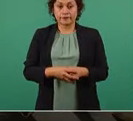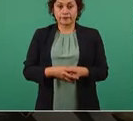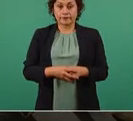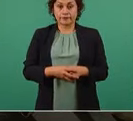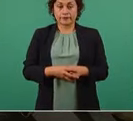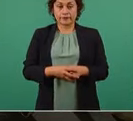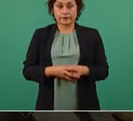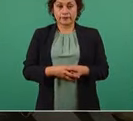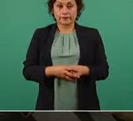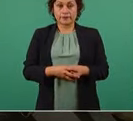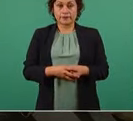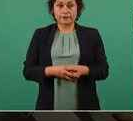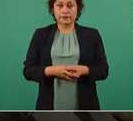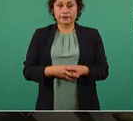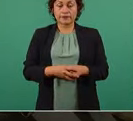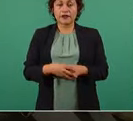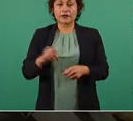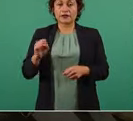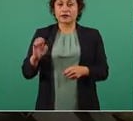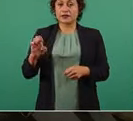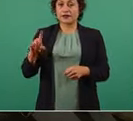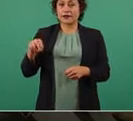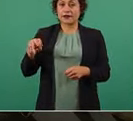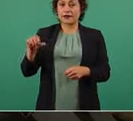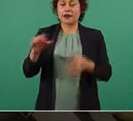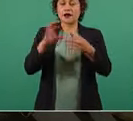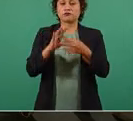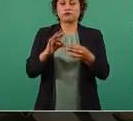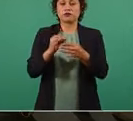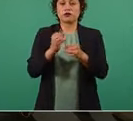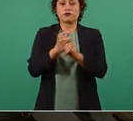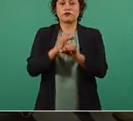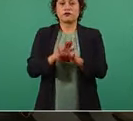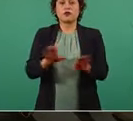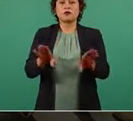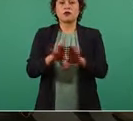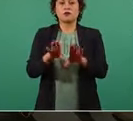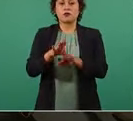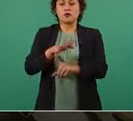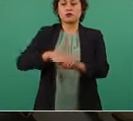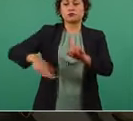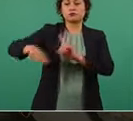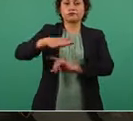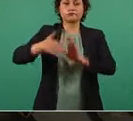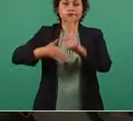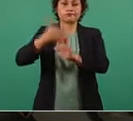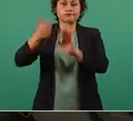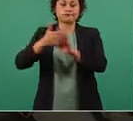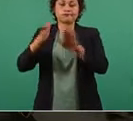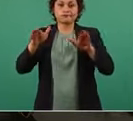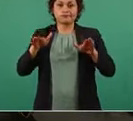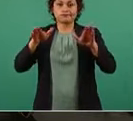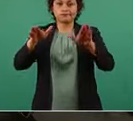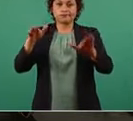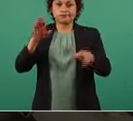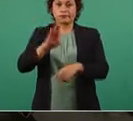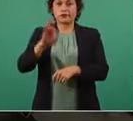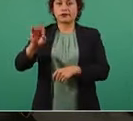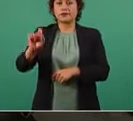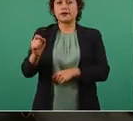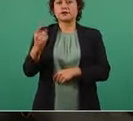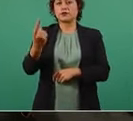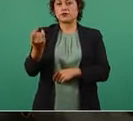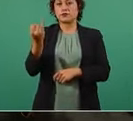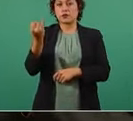La Defensa Nacional informa los avances en la construcción del Aeropuerto Internacional Felipe Ángeles al 21 de junio de